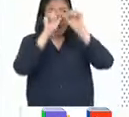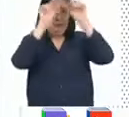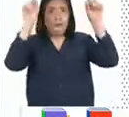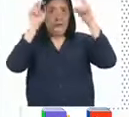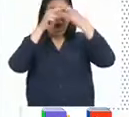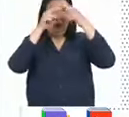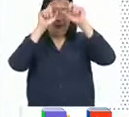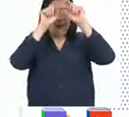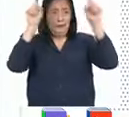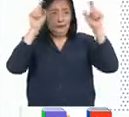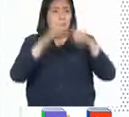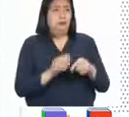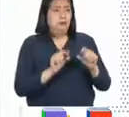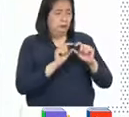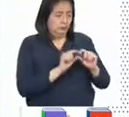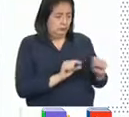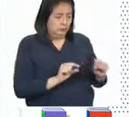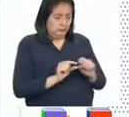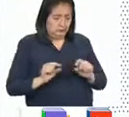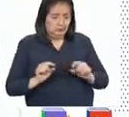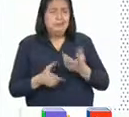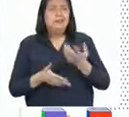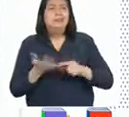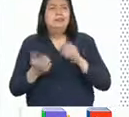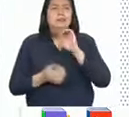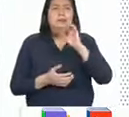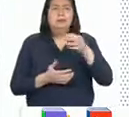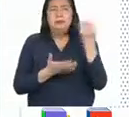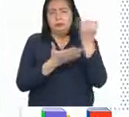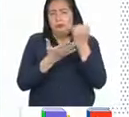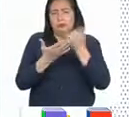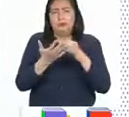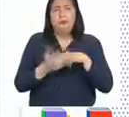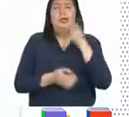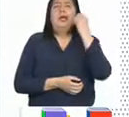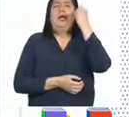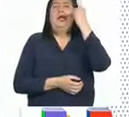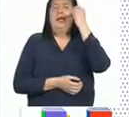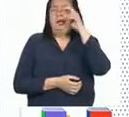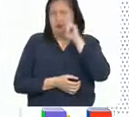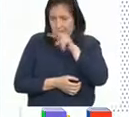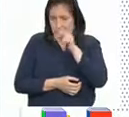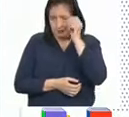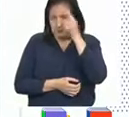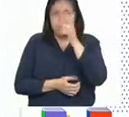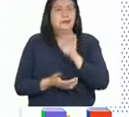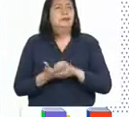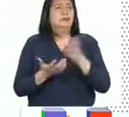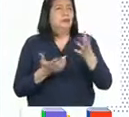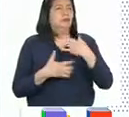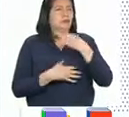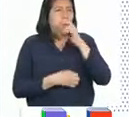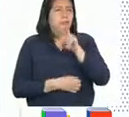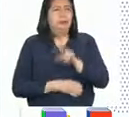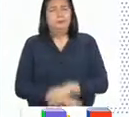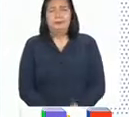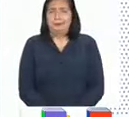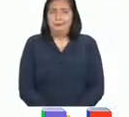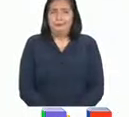título, etiquetas o leyendas que harán que sus gráficos resulten más entendibles y